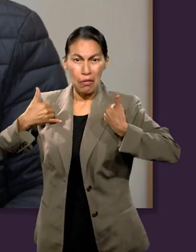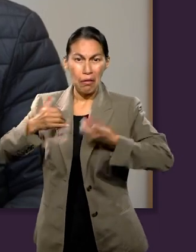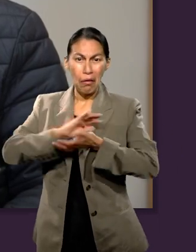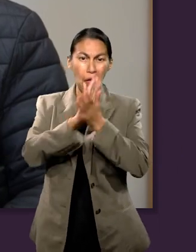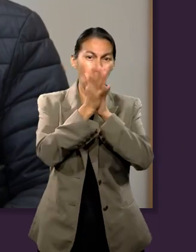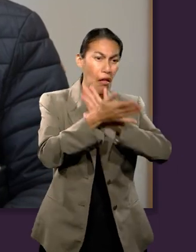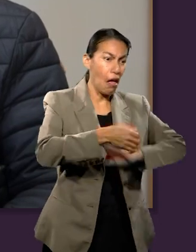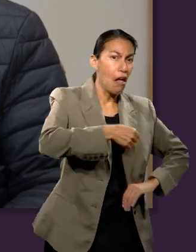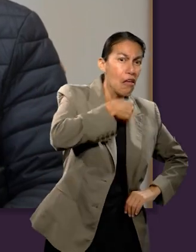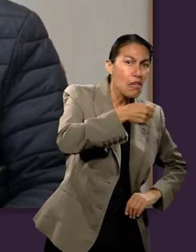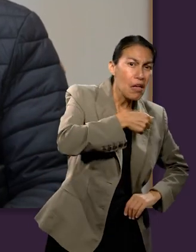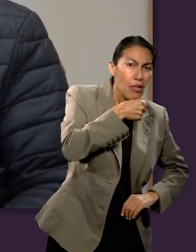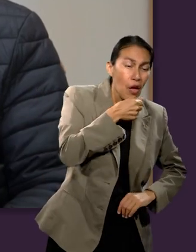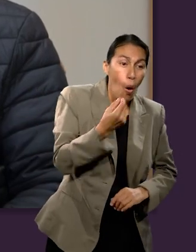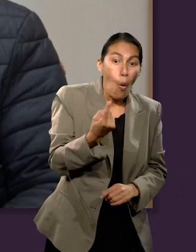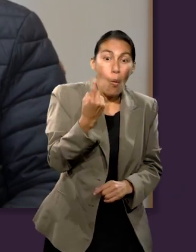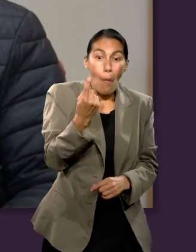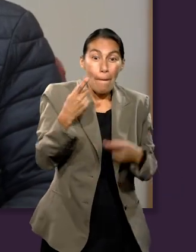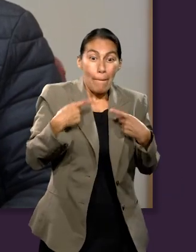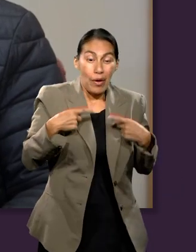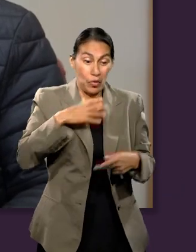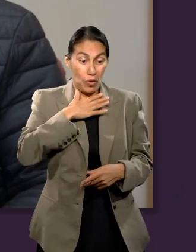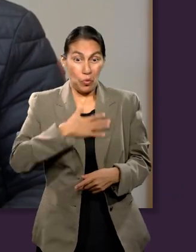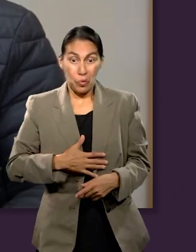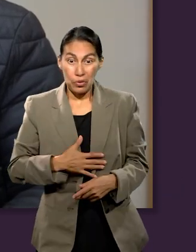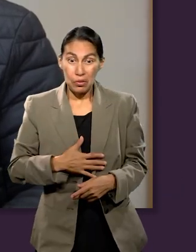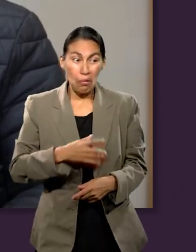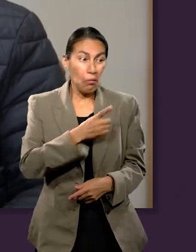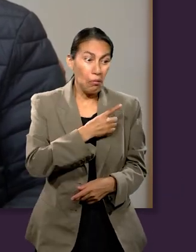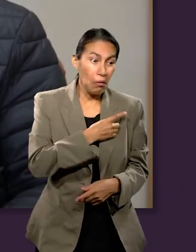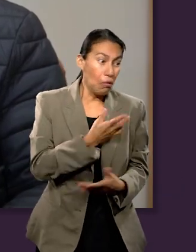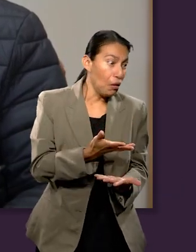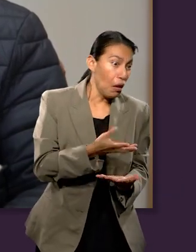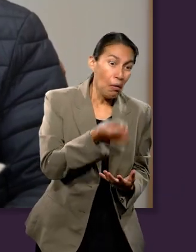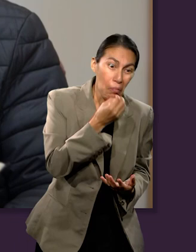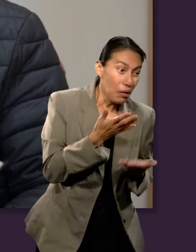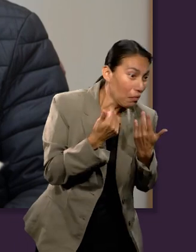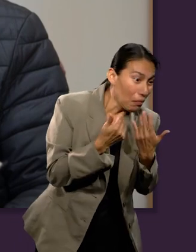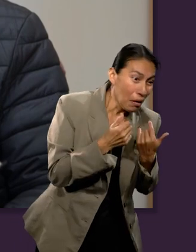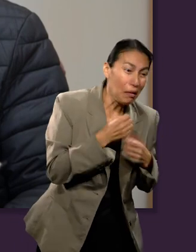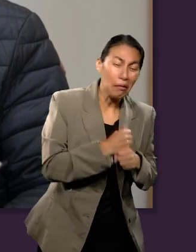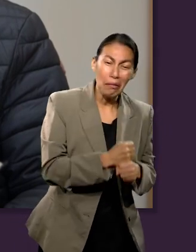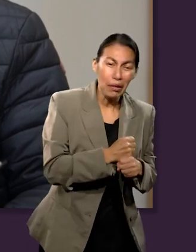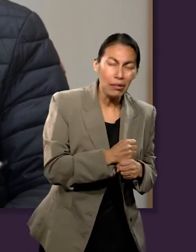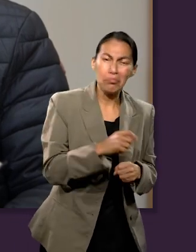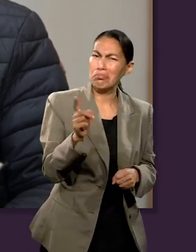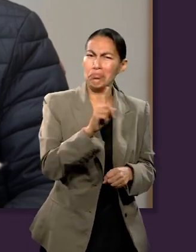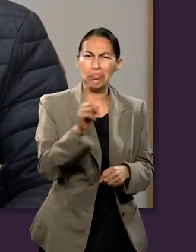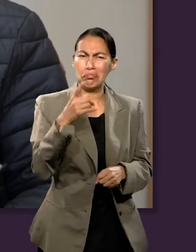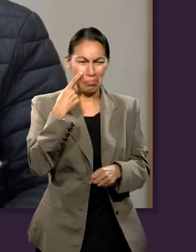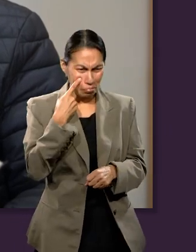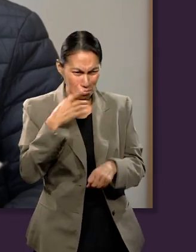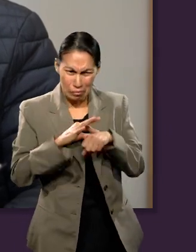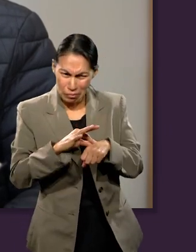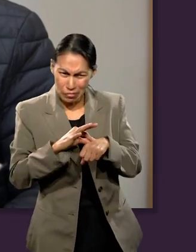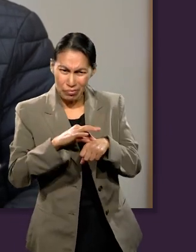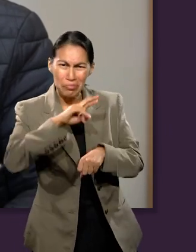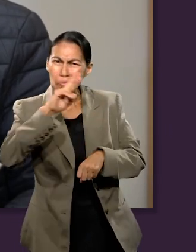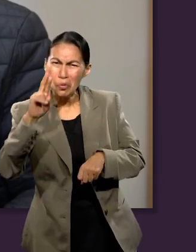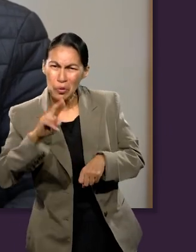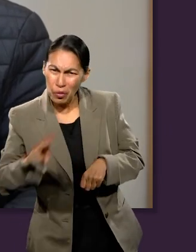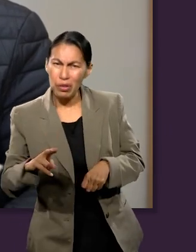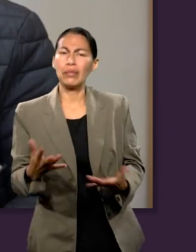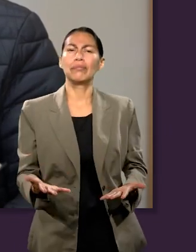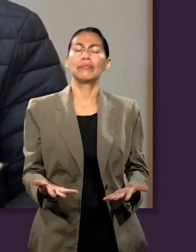y no he visto ni un justo desamparado ni su Simiente que mendigue pan somos parte